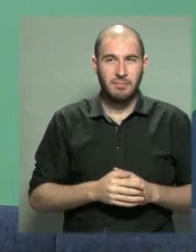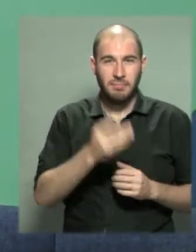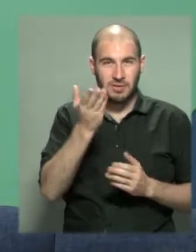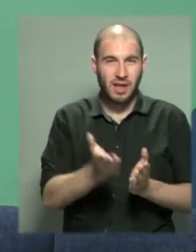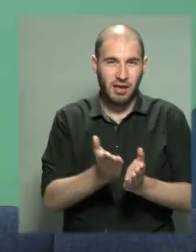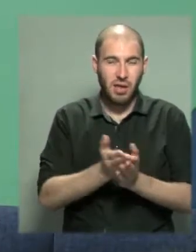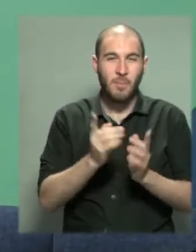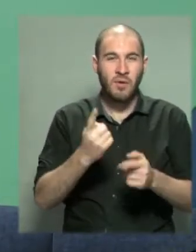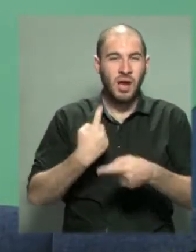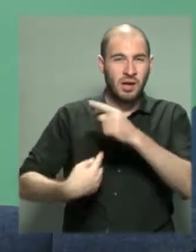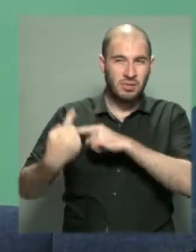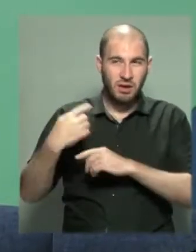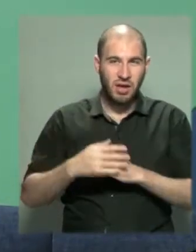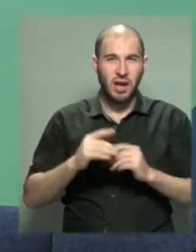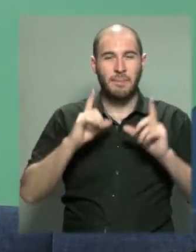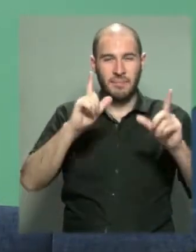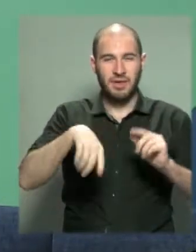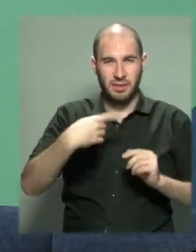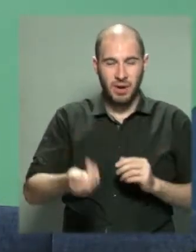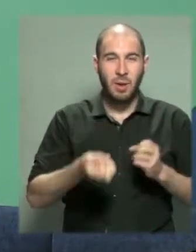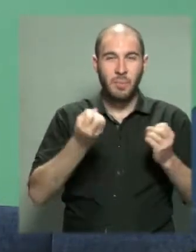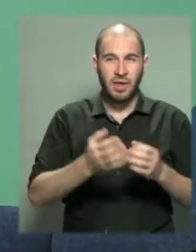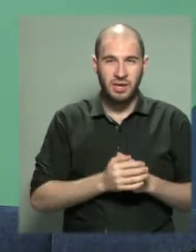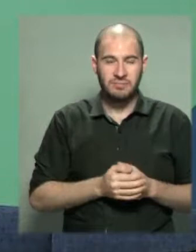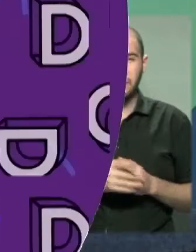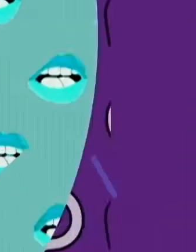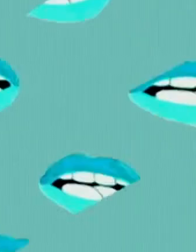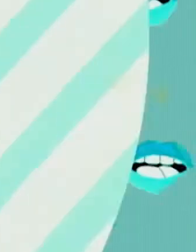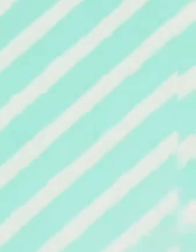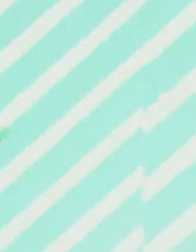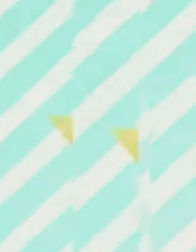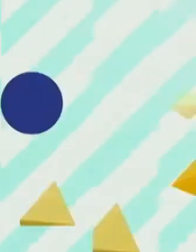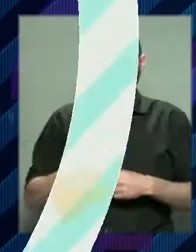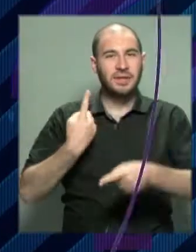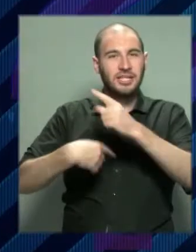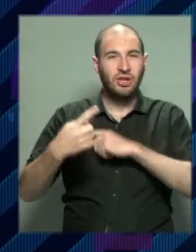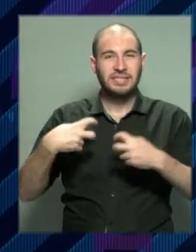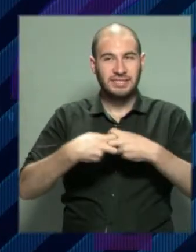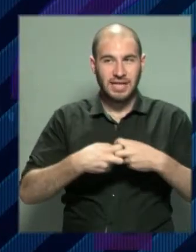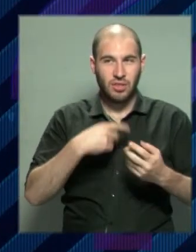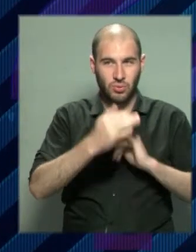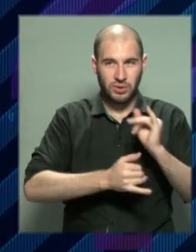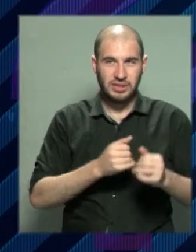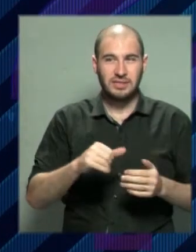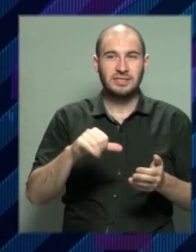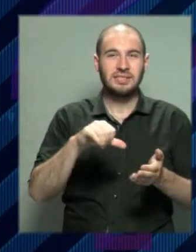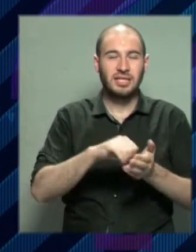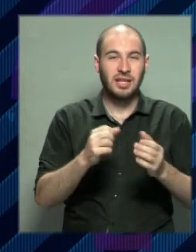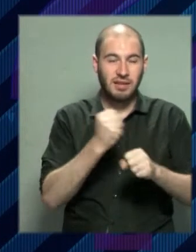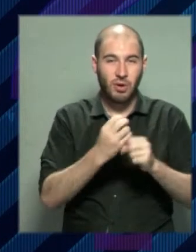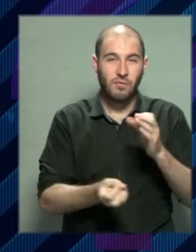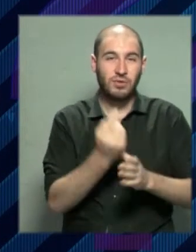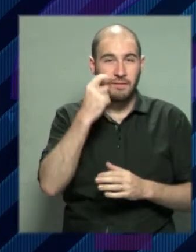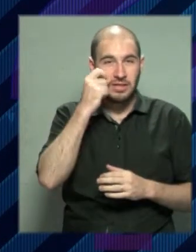estudiante del profesorado de Historia. Vamos a la siguiente placa porque vamos a recorrer un poco la historia de los sindicatos. La Central Obrera fue fundada